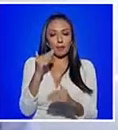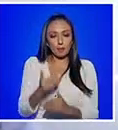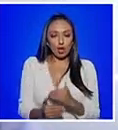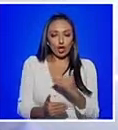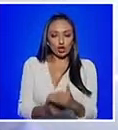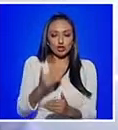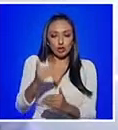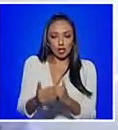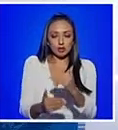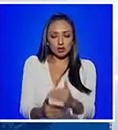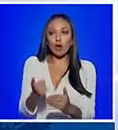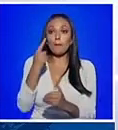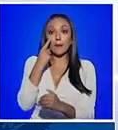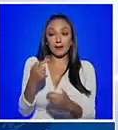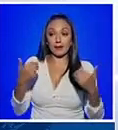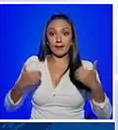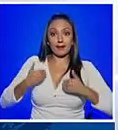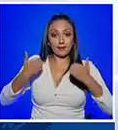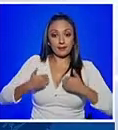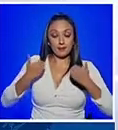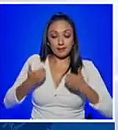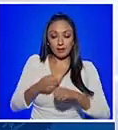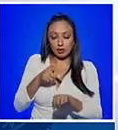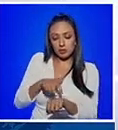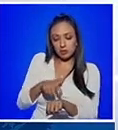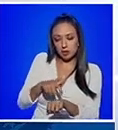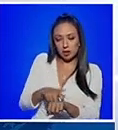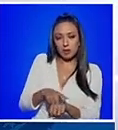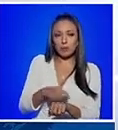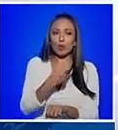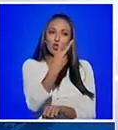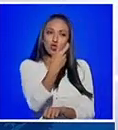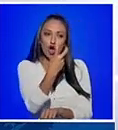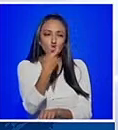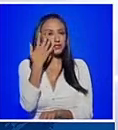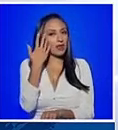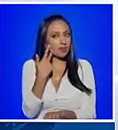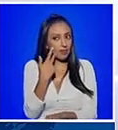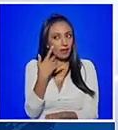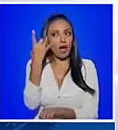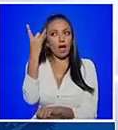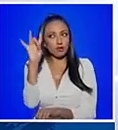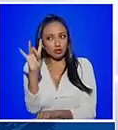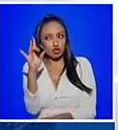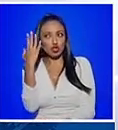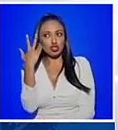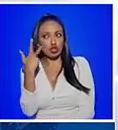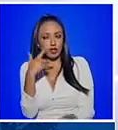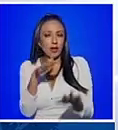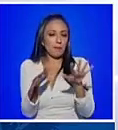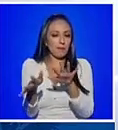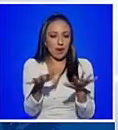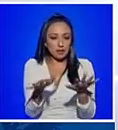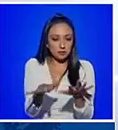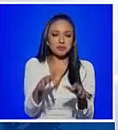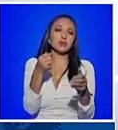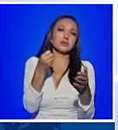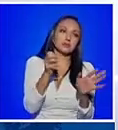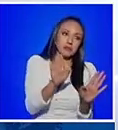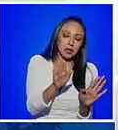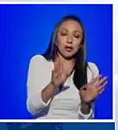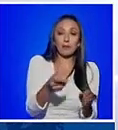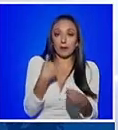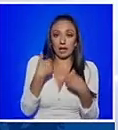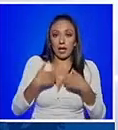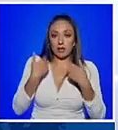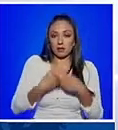secuenciado de inscripción de una candidatura toma entre 12 y 18 días aproximadamente, con la impugnación y etcétera,